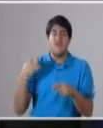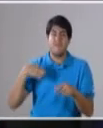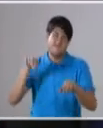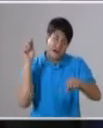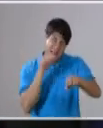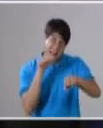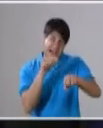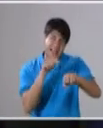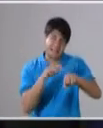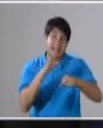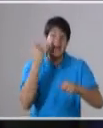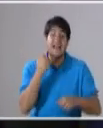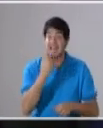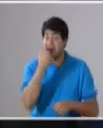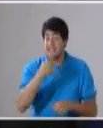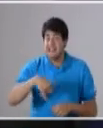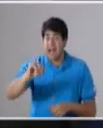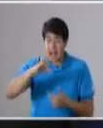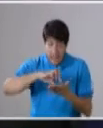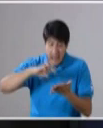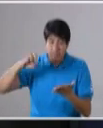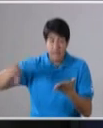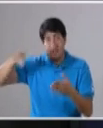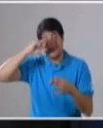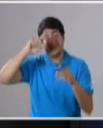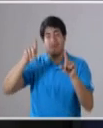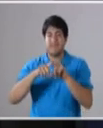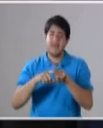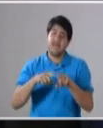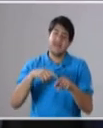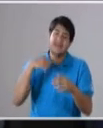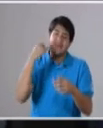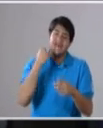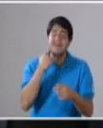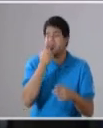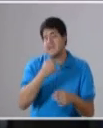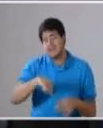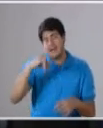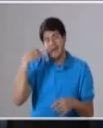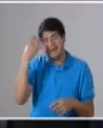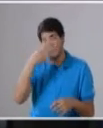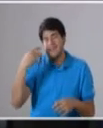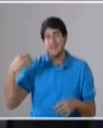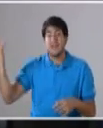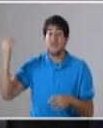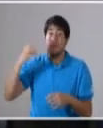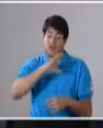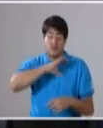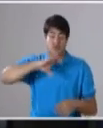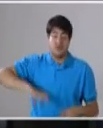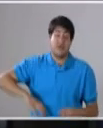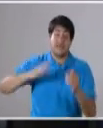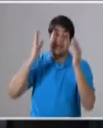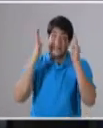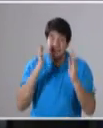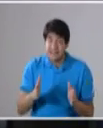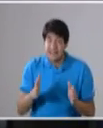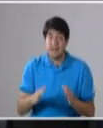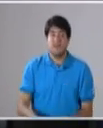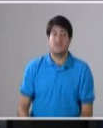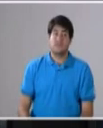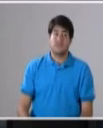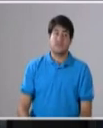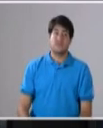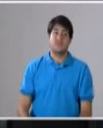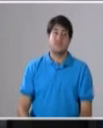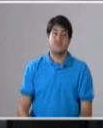Israel nacional y en contra de los cristianos genuinos, y también de los que no son genuinos y que solo tienen el nombre de cristianos